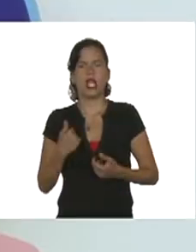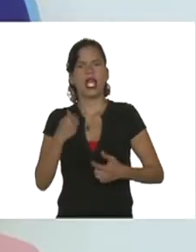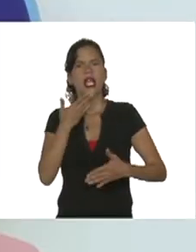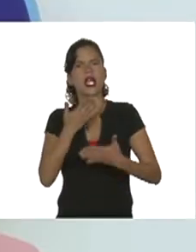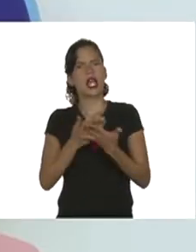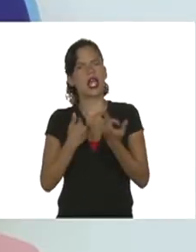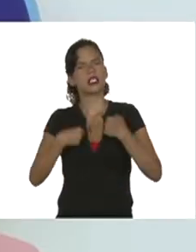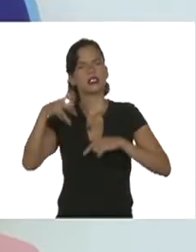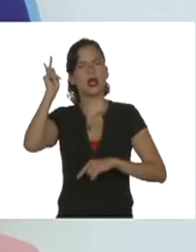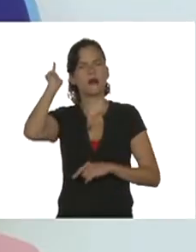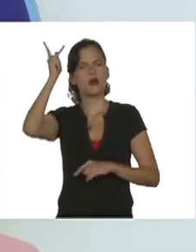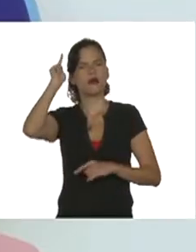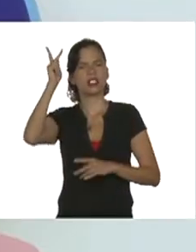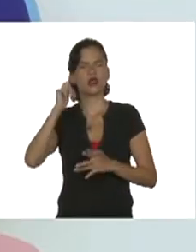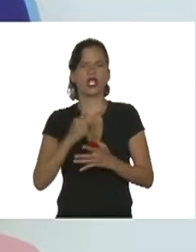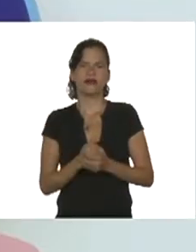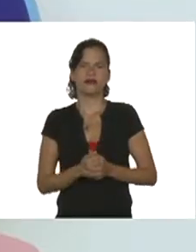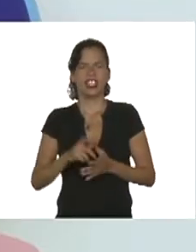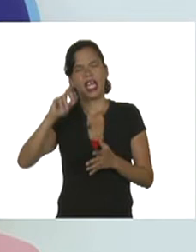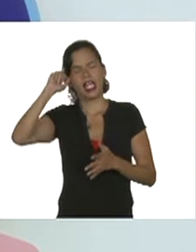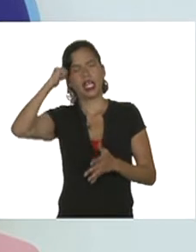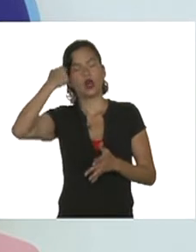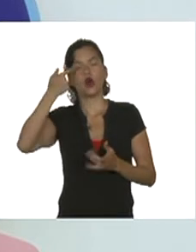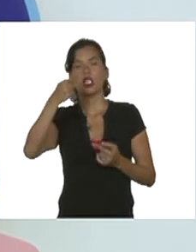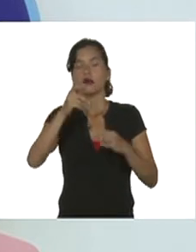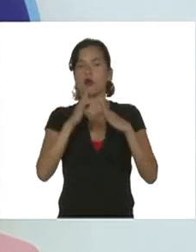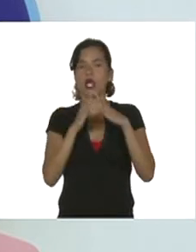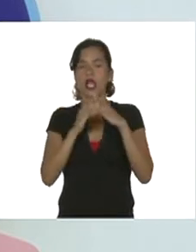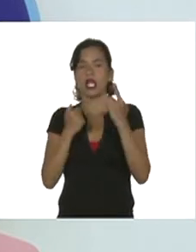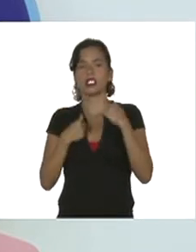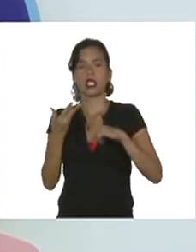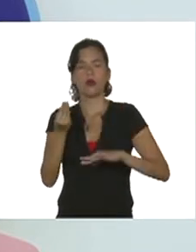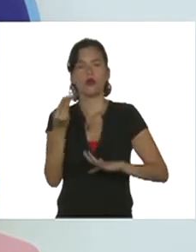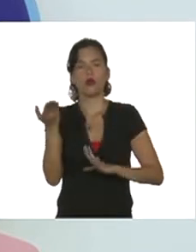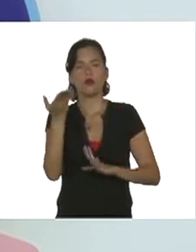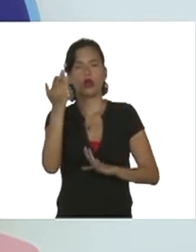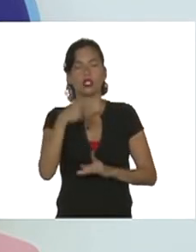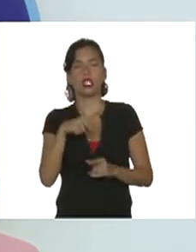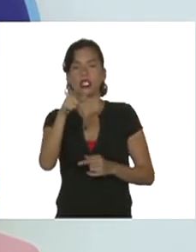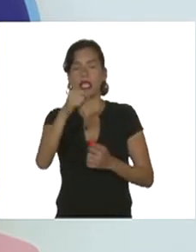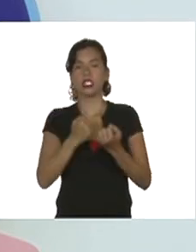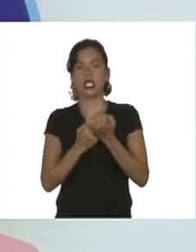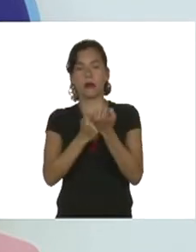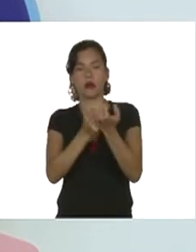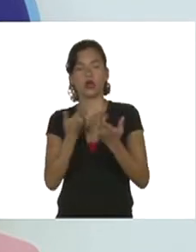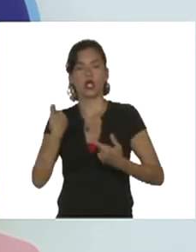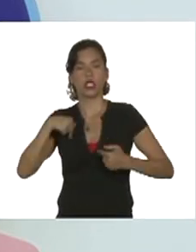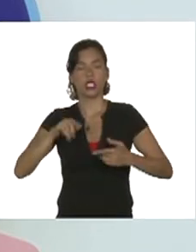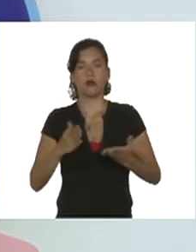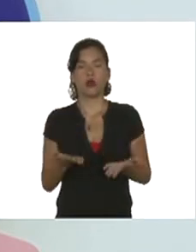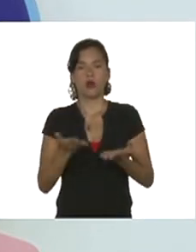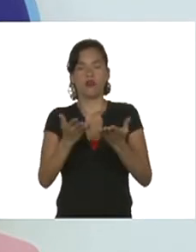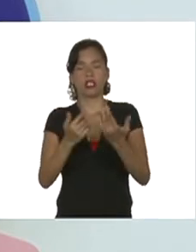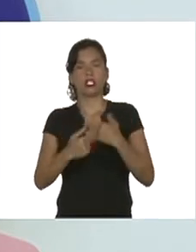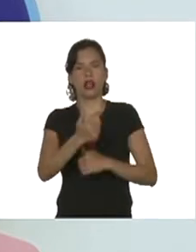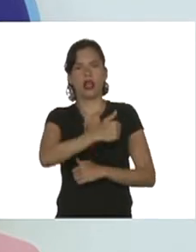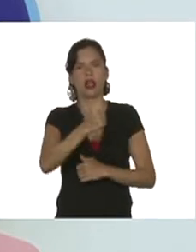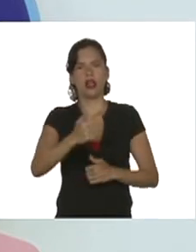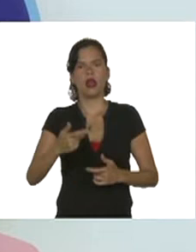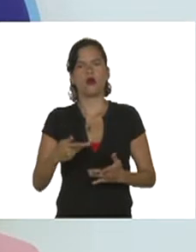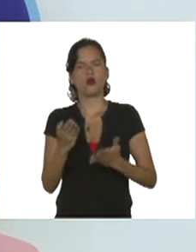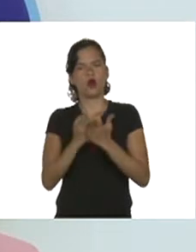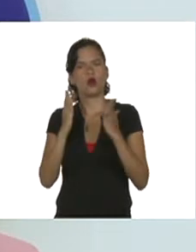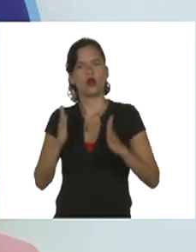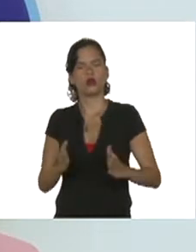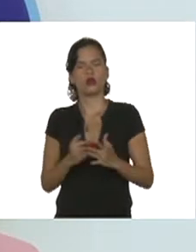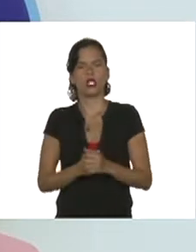Muchísimas gracias, profesora Jolibel. Recordemos, en casa es bien importante ese apoyo que debemos ofrecer a cada uno de los